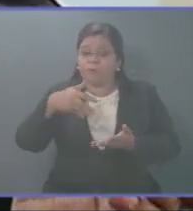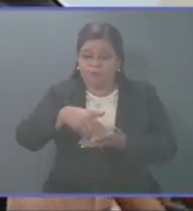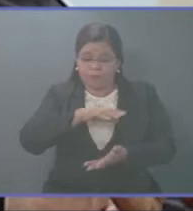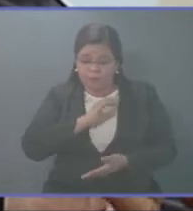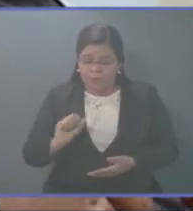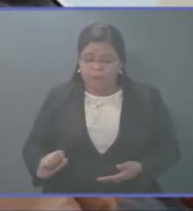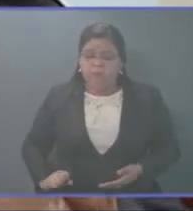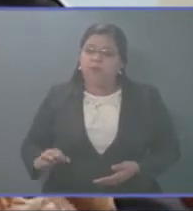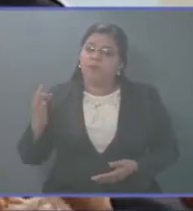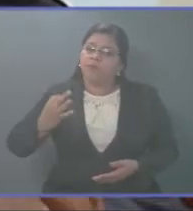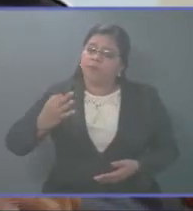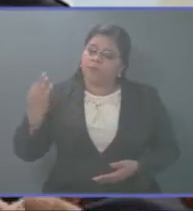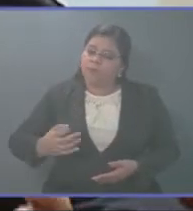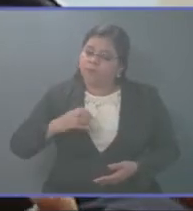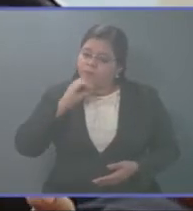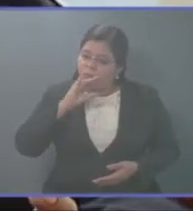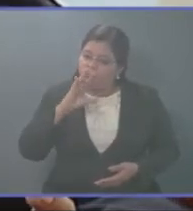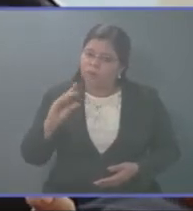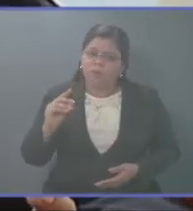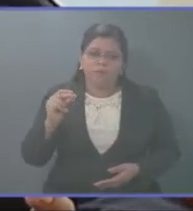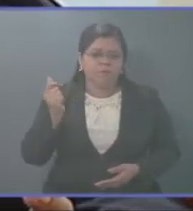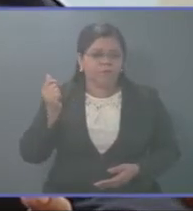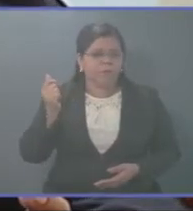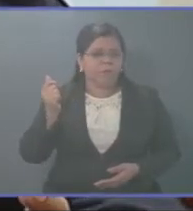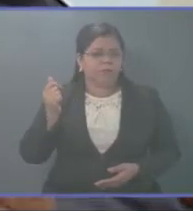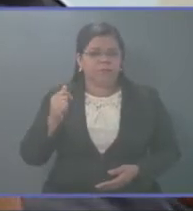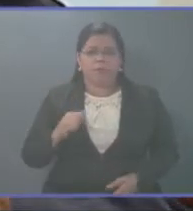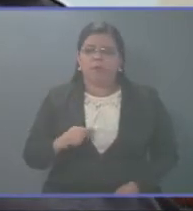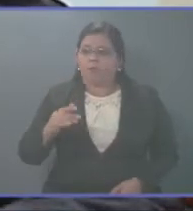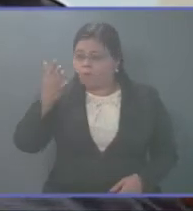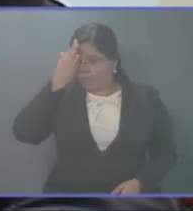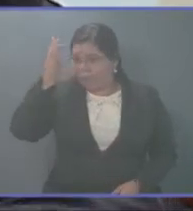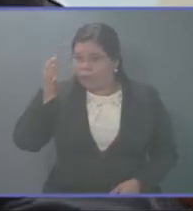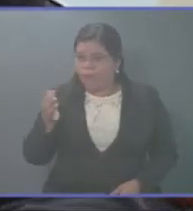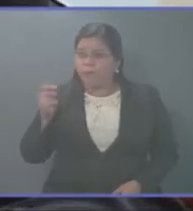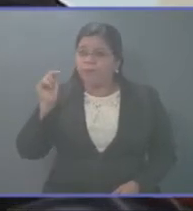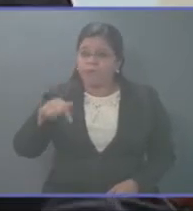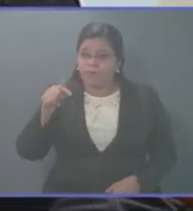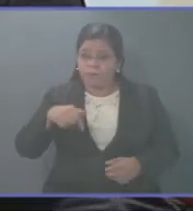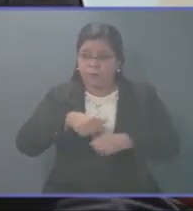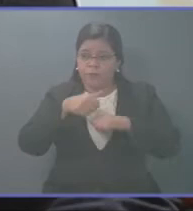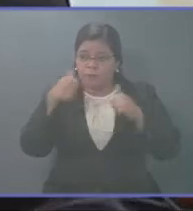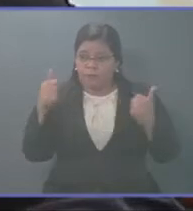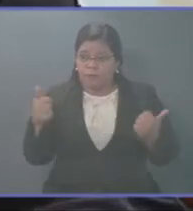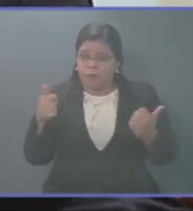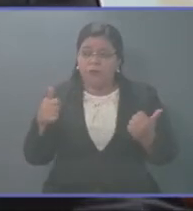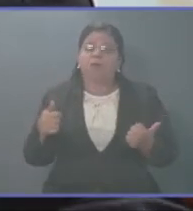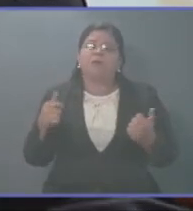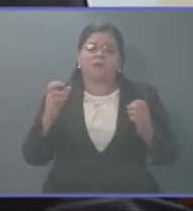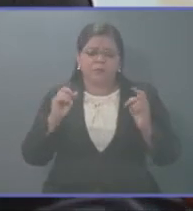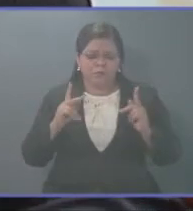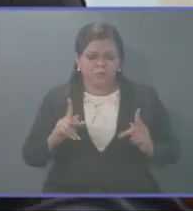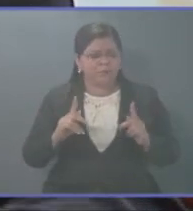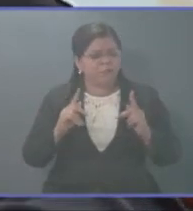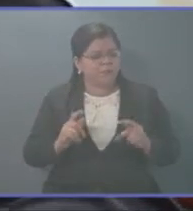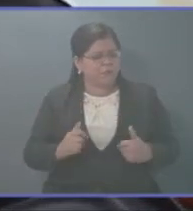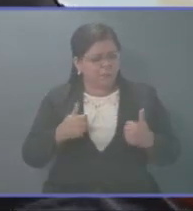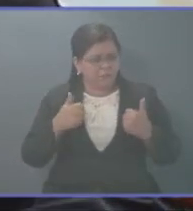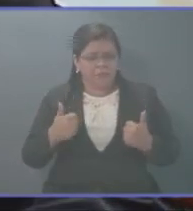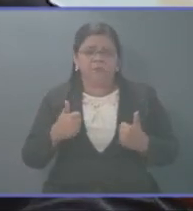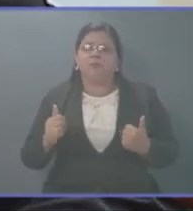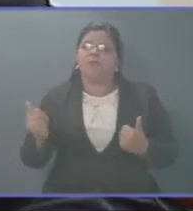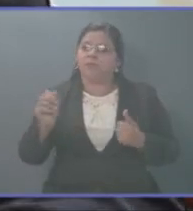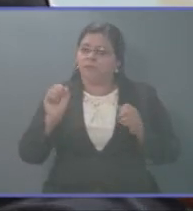es respuestas y prontas respuestas. Y creo que hoy, esta mañana, usted tiene la gran oportunidad